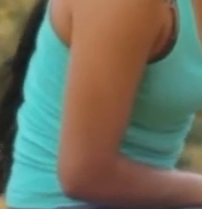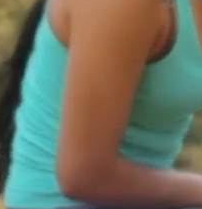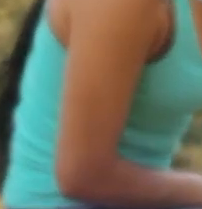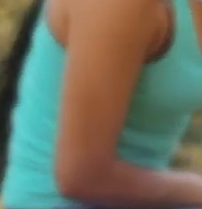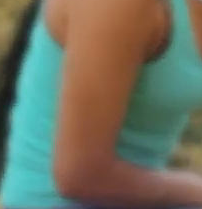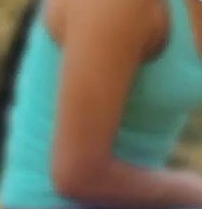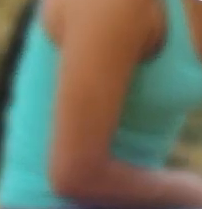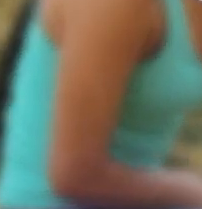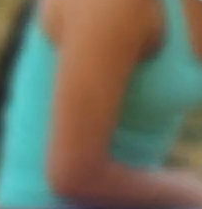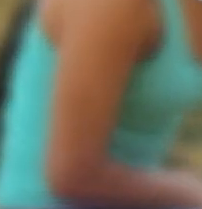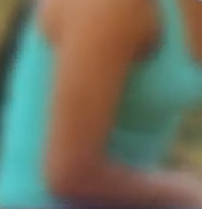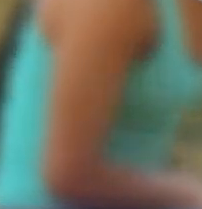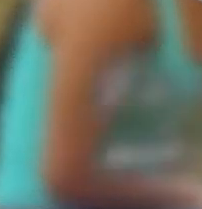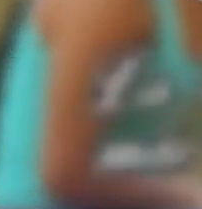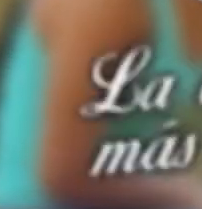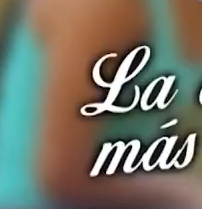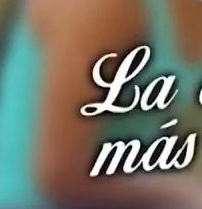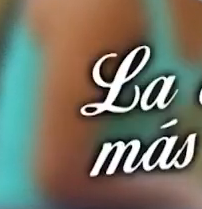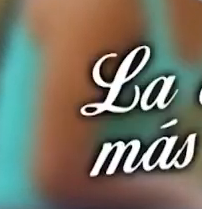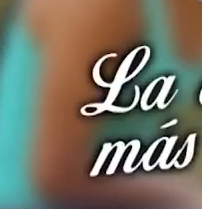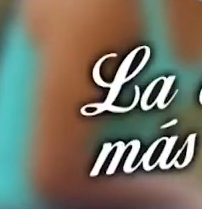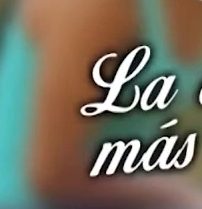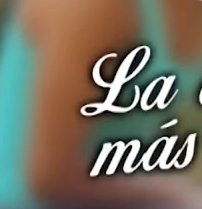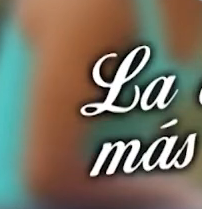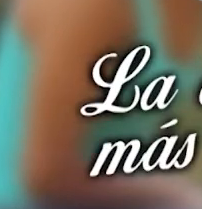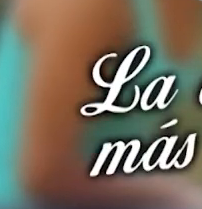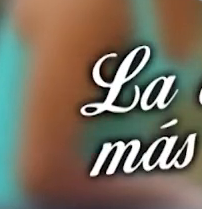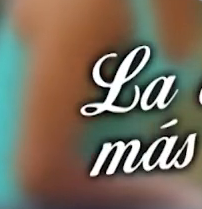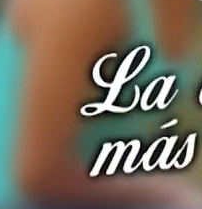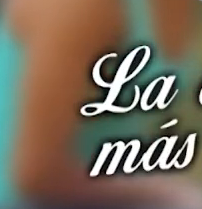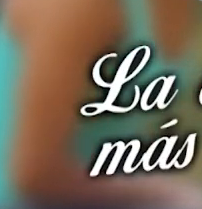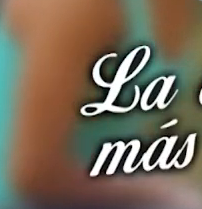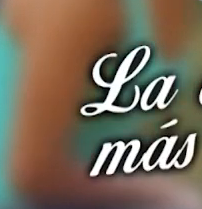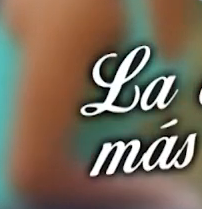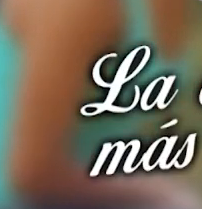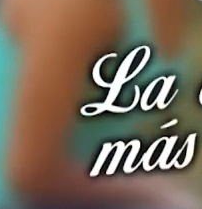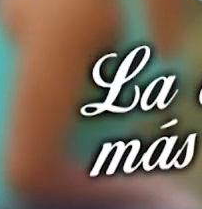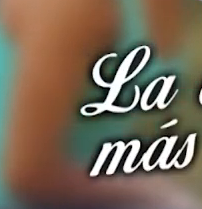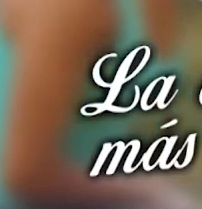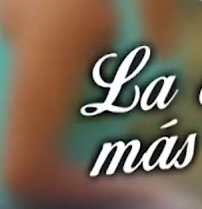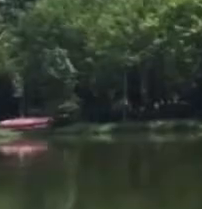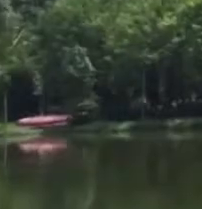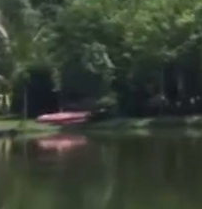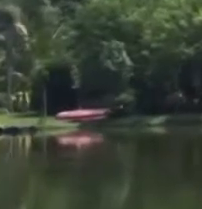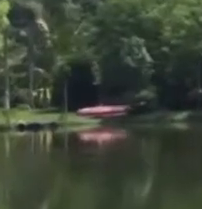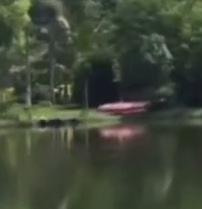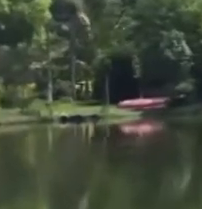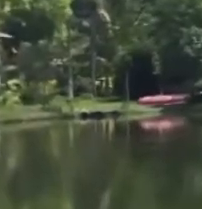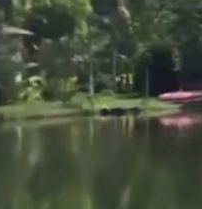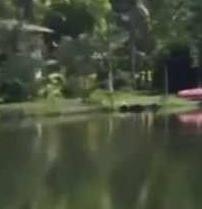de medicamentos Dr. Rojas, la alternativa más saludable.